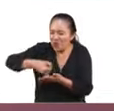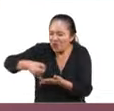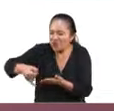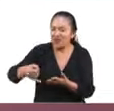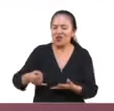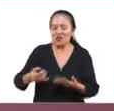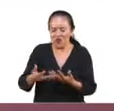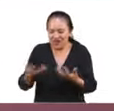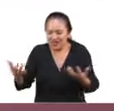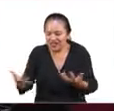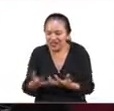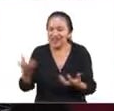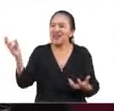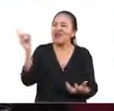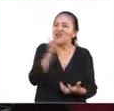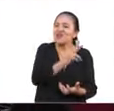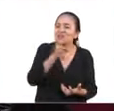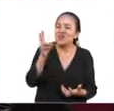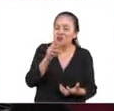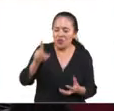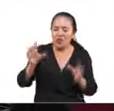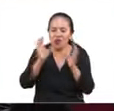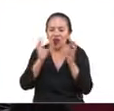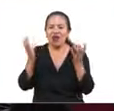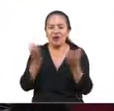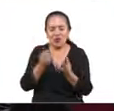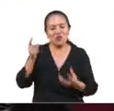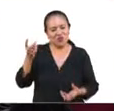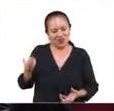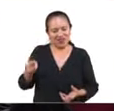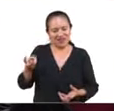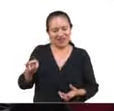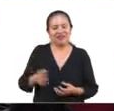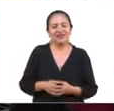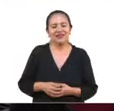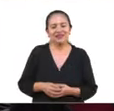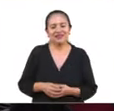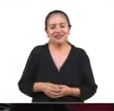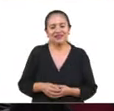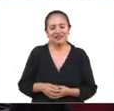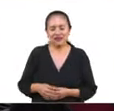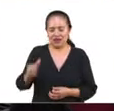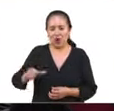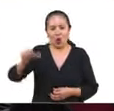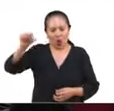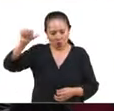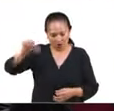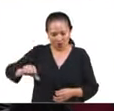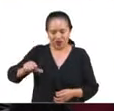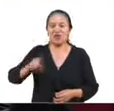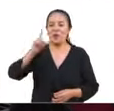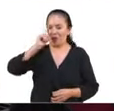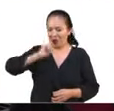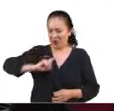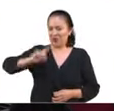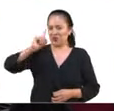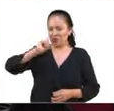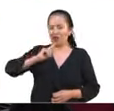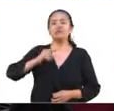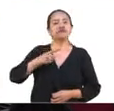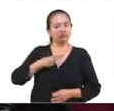el agua, en los tejidos y en la comunidad. Que además Hoy se les dignifica ese